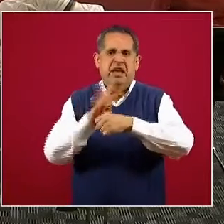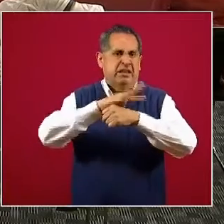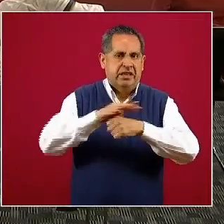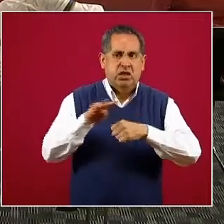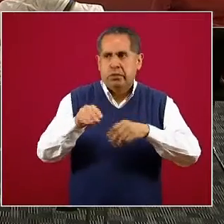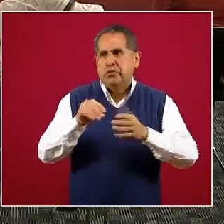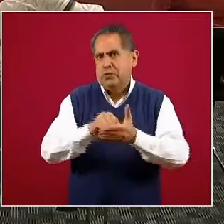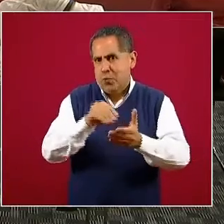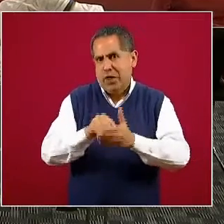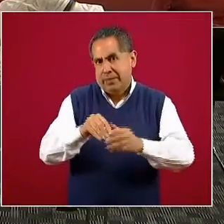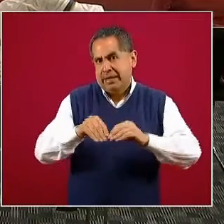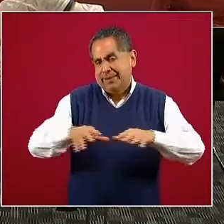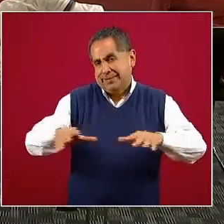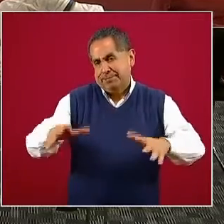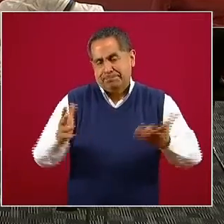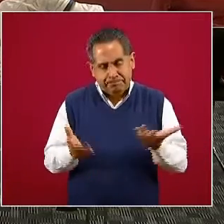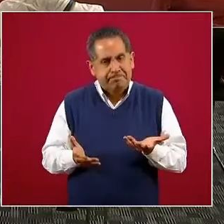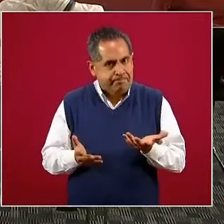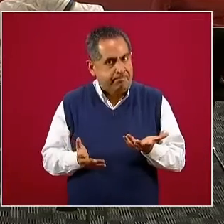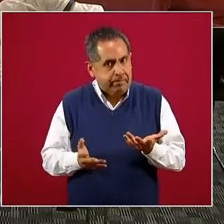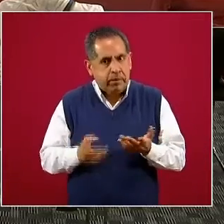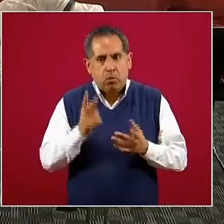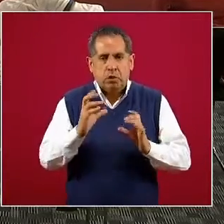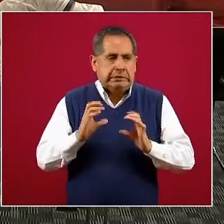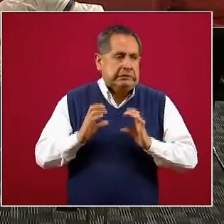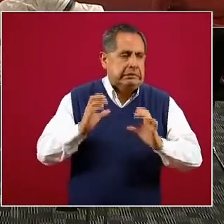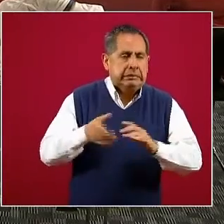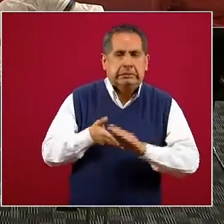Hoy vamos a tener, por lo tanto, comentarios relativos a esto